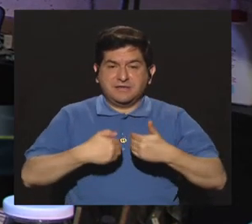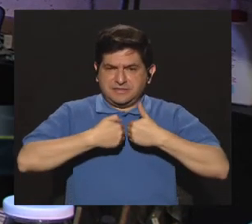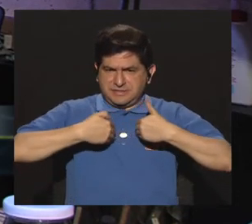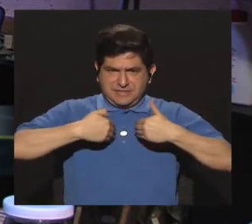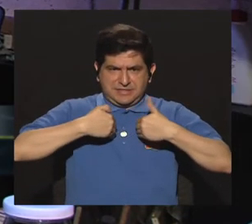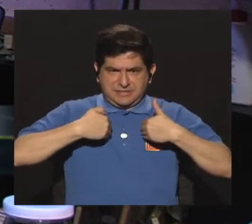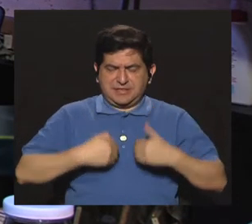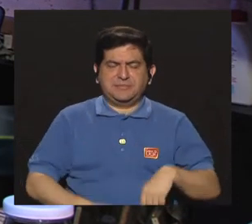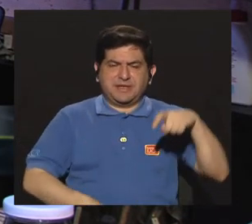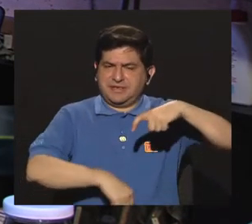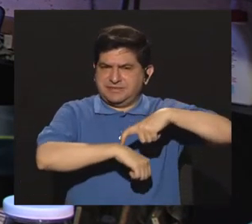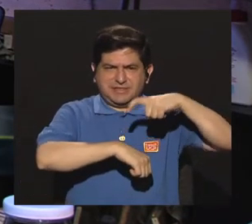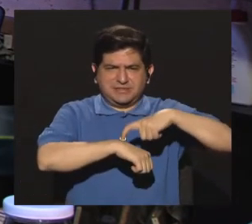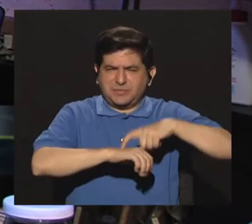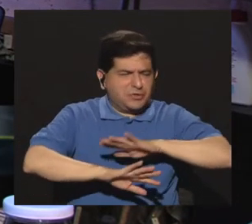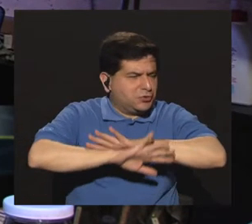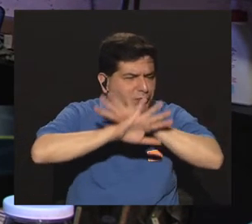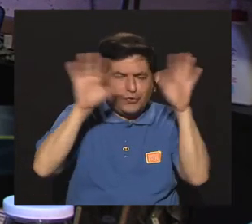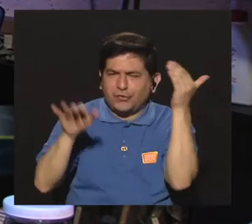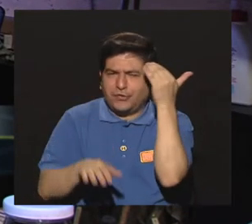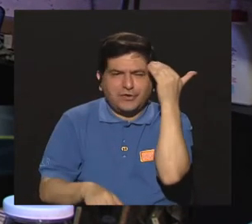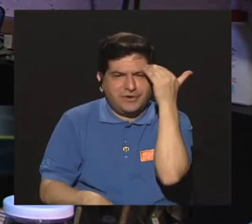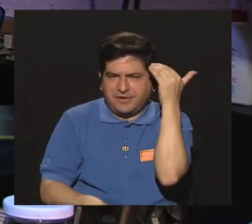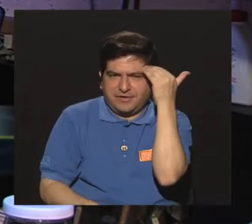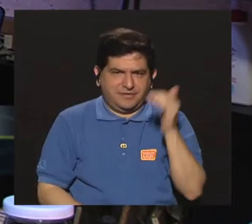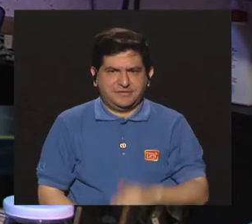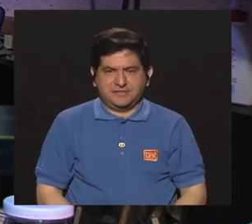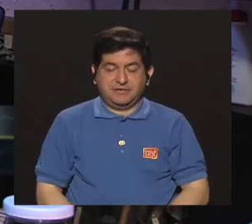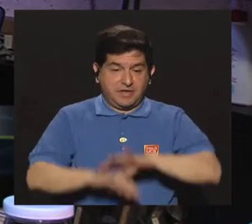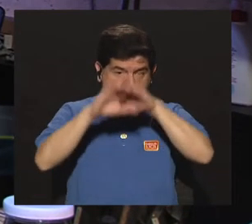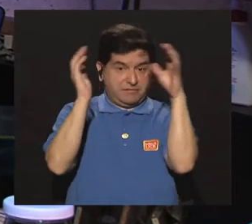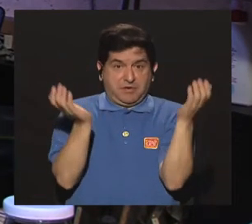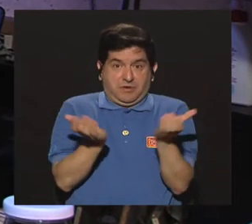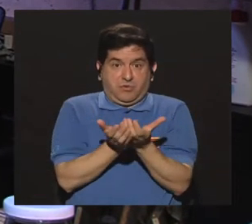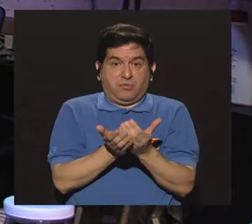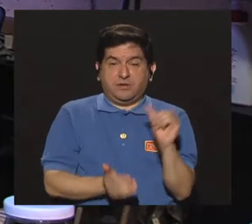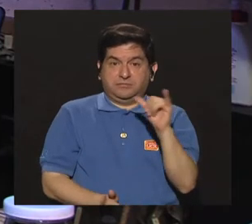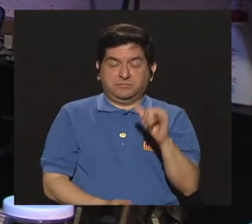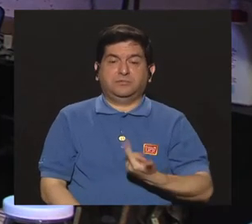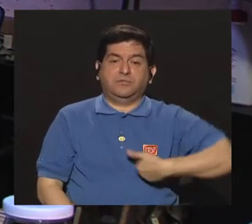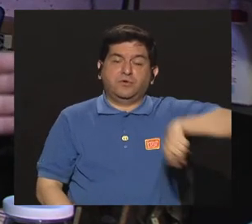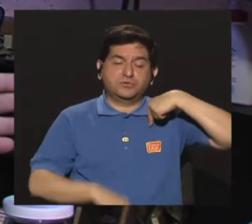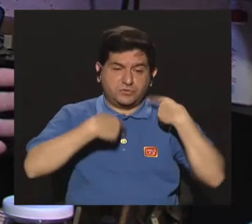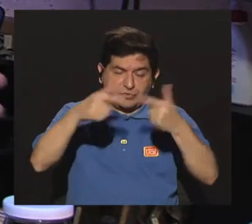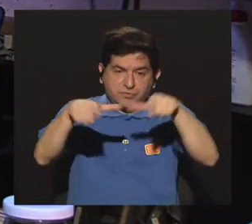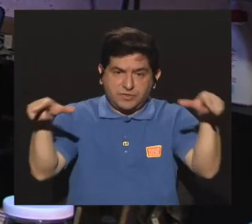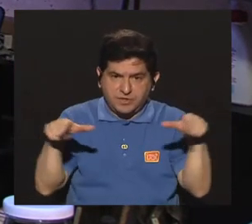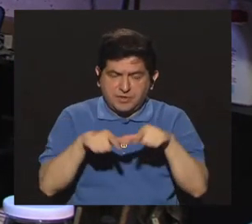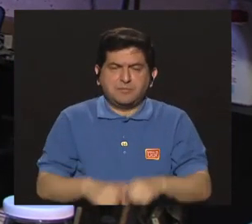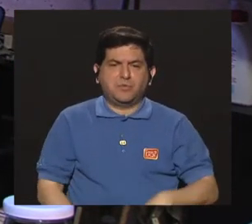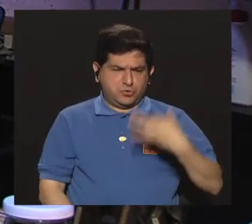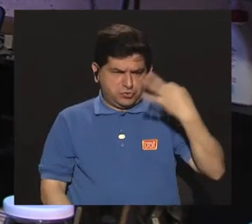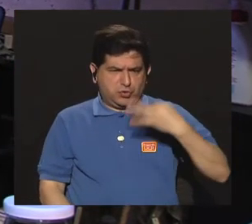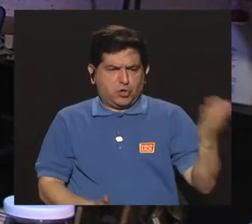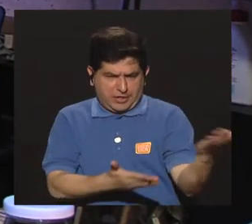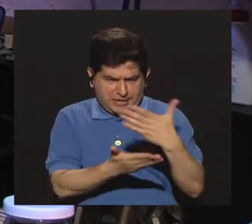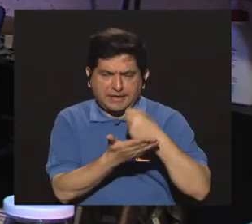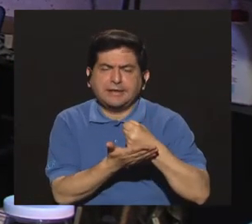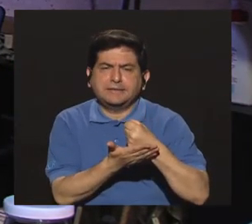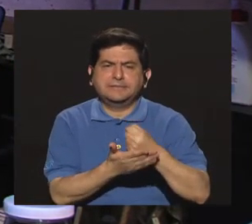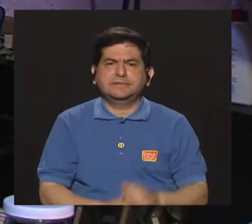en este momento bien clasificadas a nivel global nosotros vamos a los sitios donde originalmente fueron